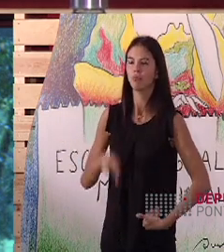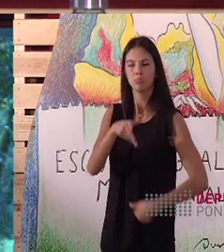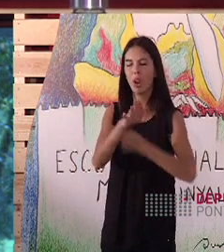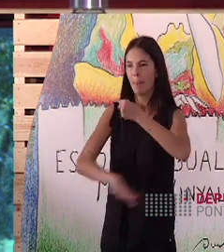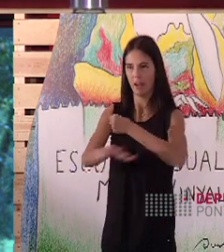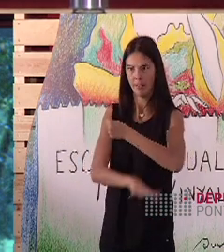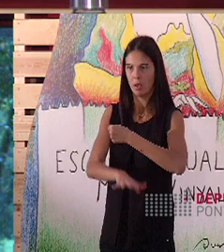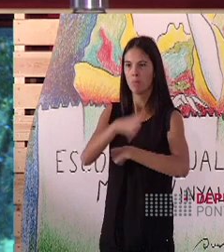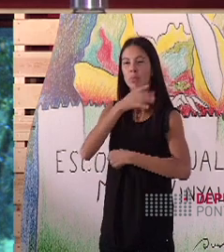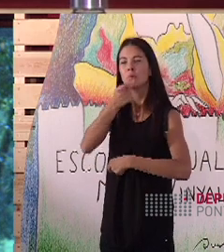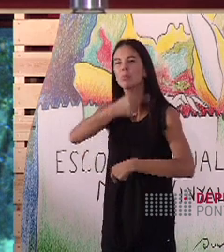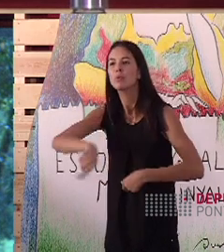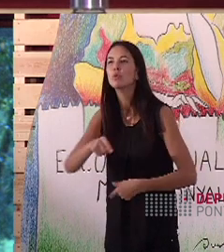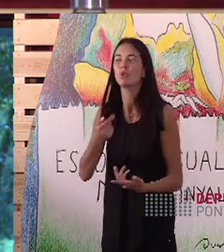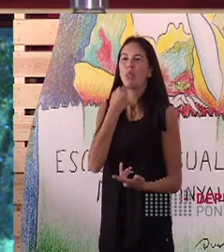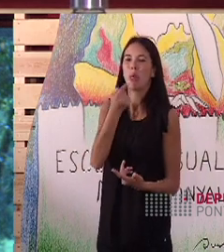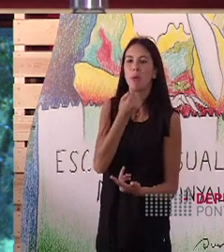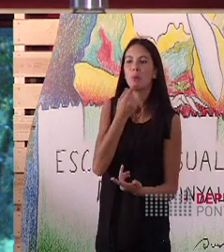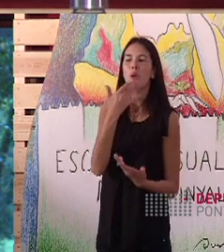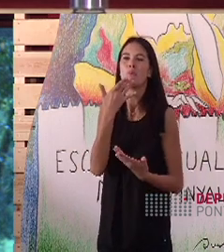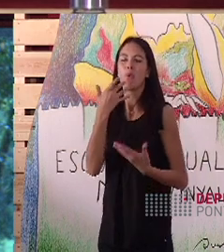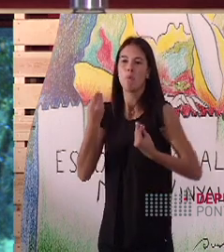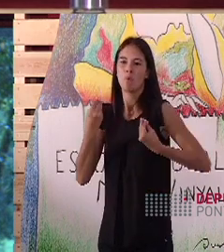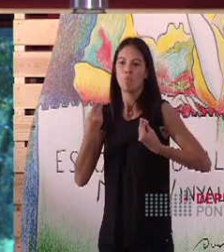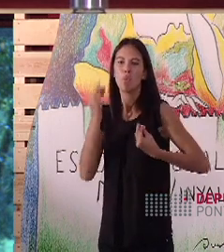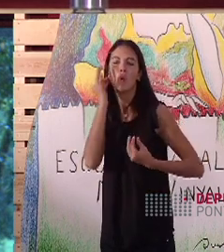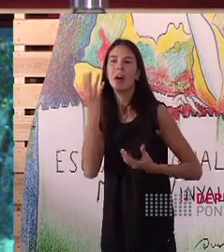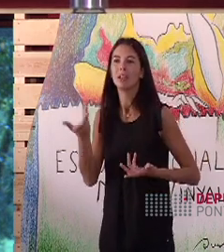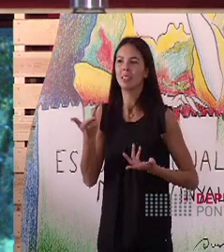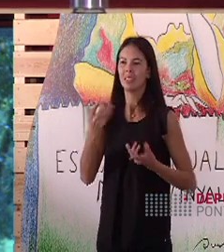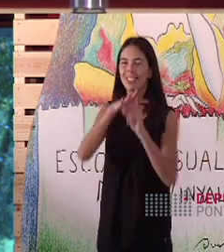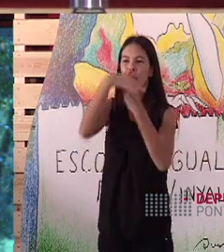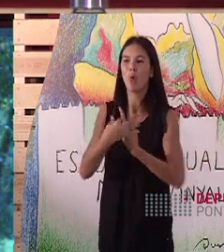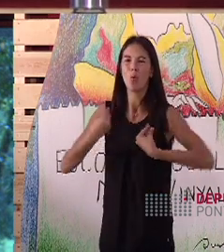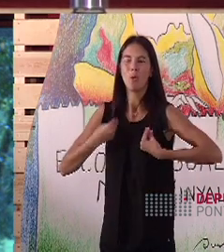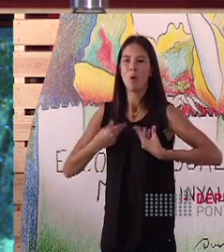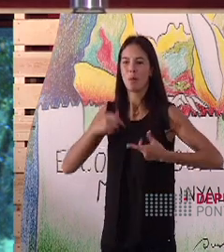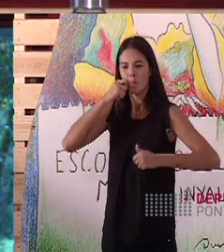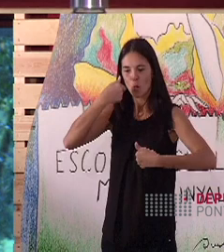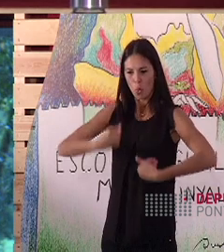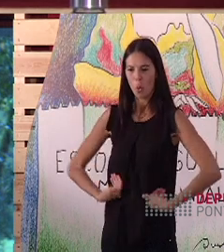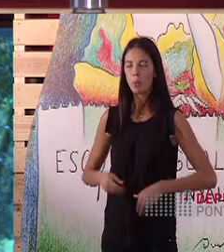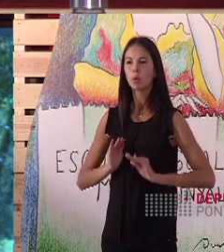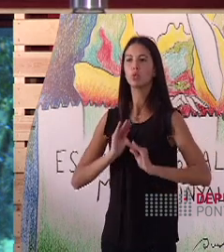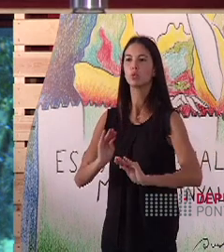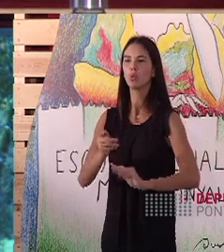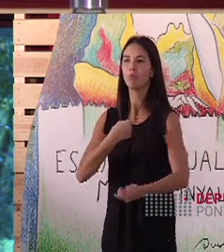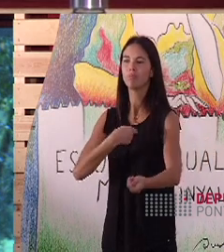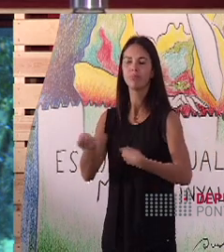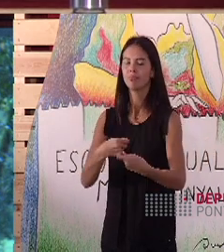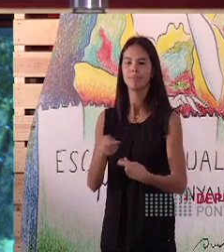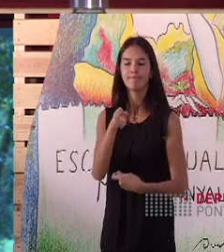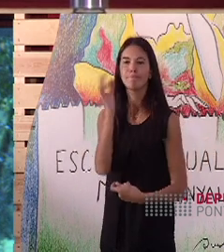iso falamos. As mulleres que viven as situacións no que o seu corpo é mercantilizado,